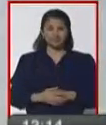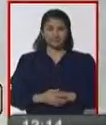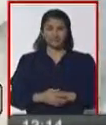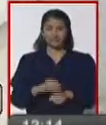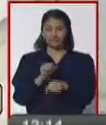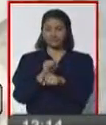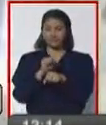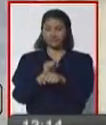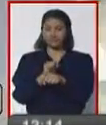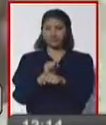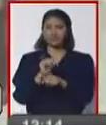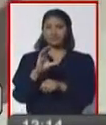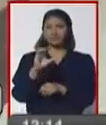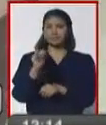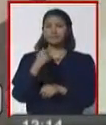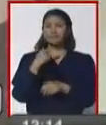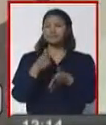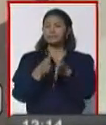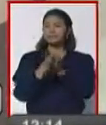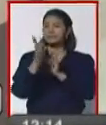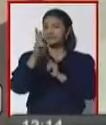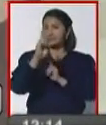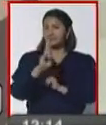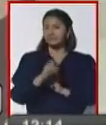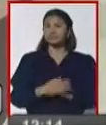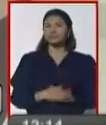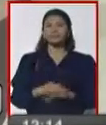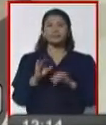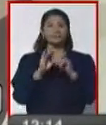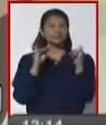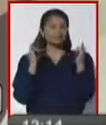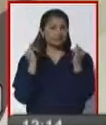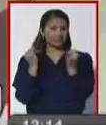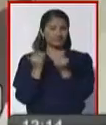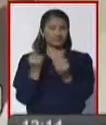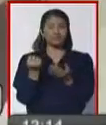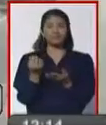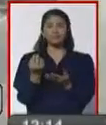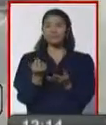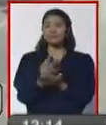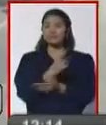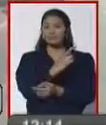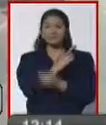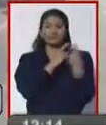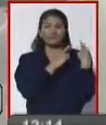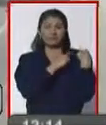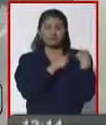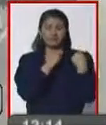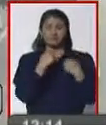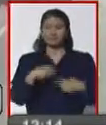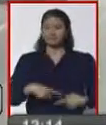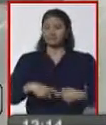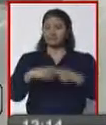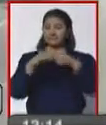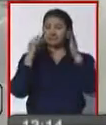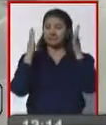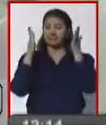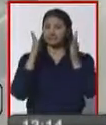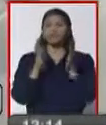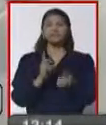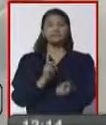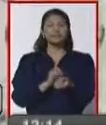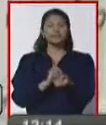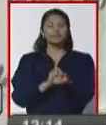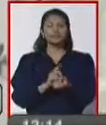Trabajadores de la Caja Nacional de Salud exigen el respeto a la institucionalización de cargos, por ello han suspendido la atención de